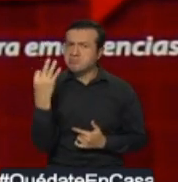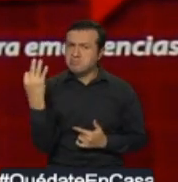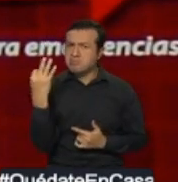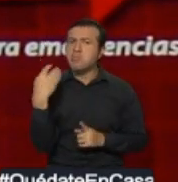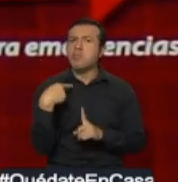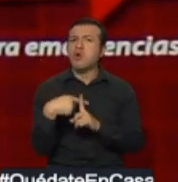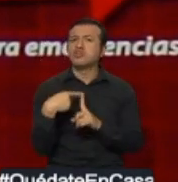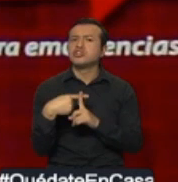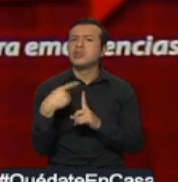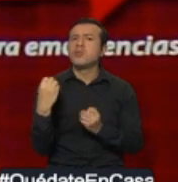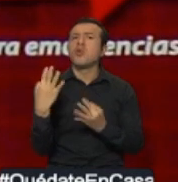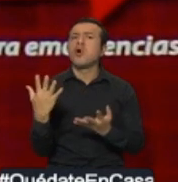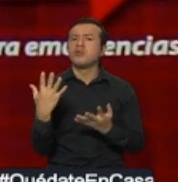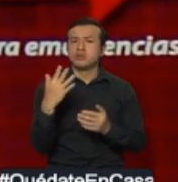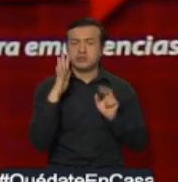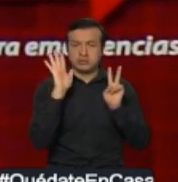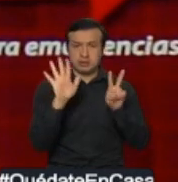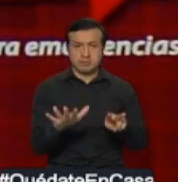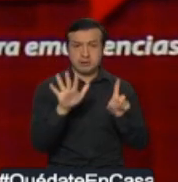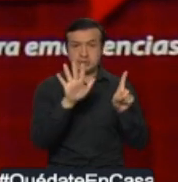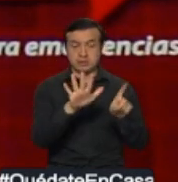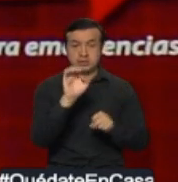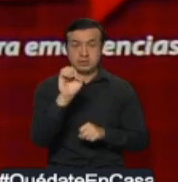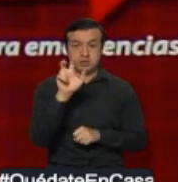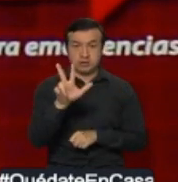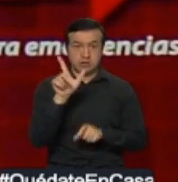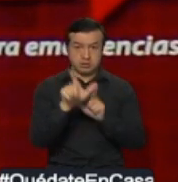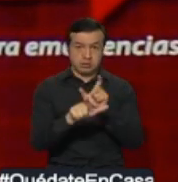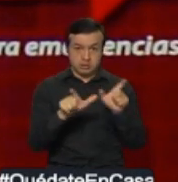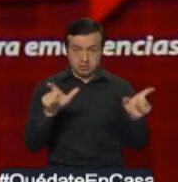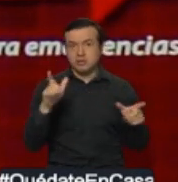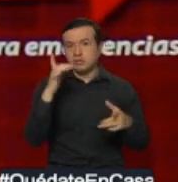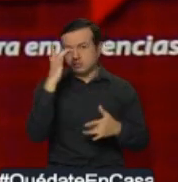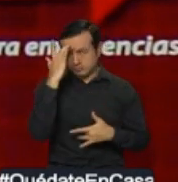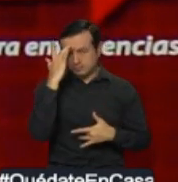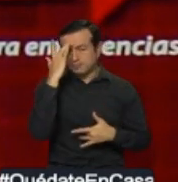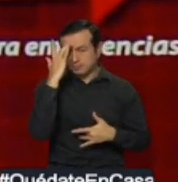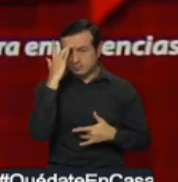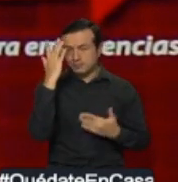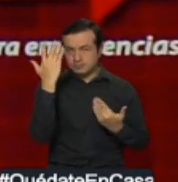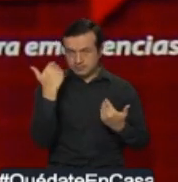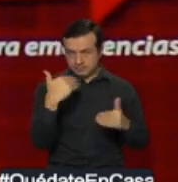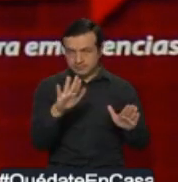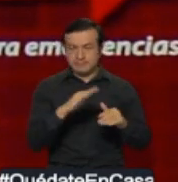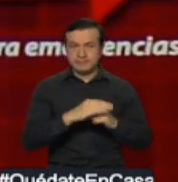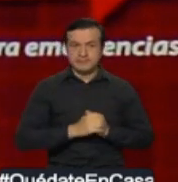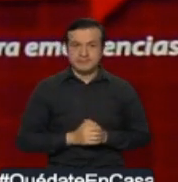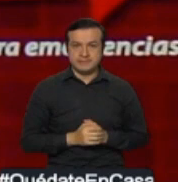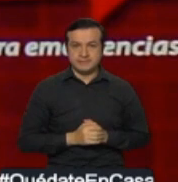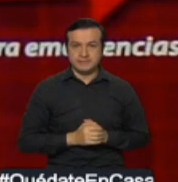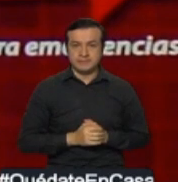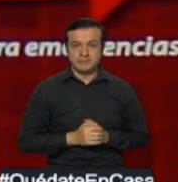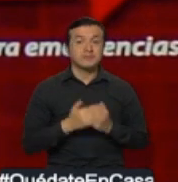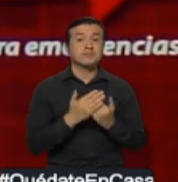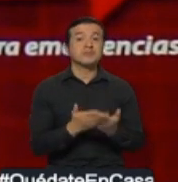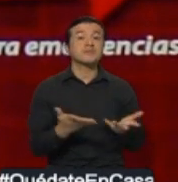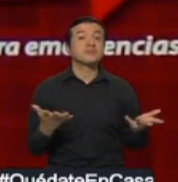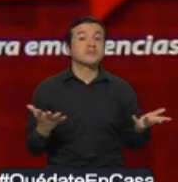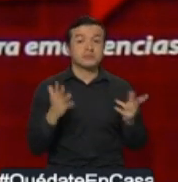25.347 muestras, 7.603 casos han dado positivo. De este número de